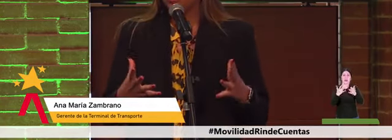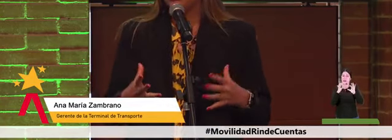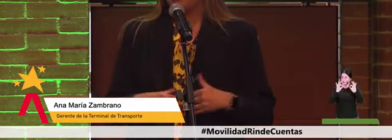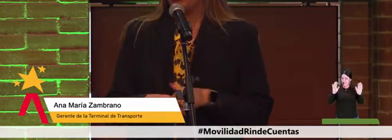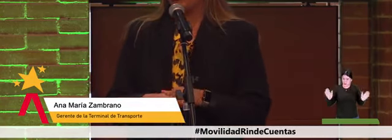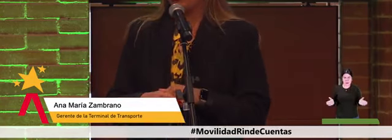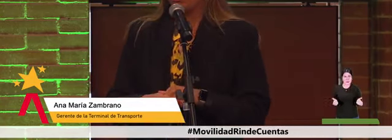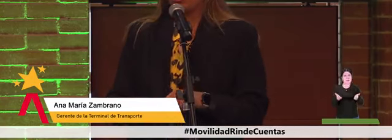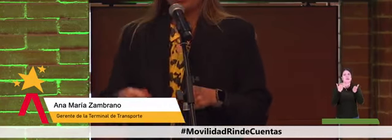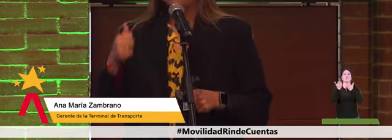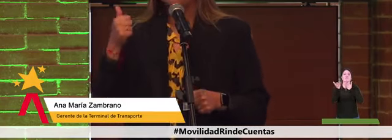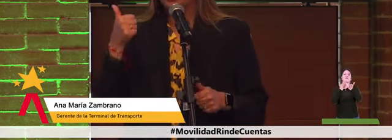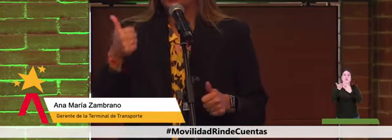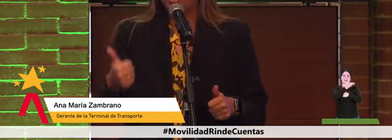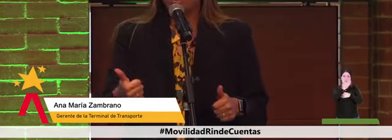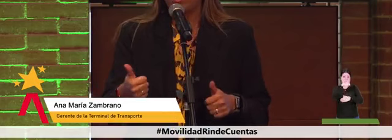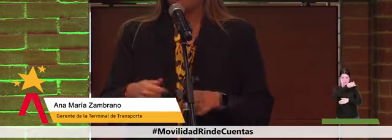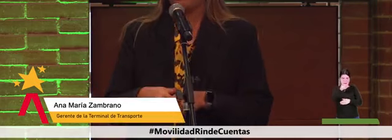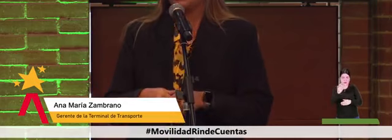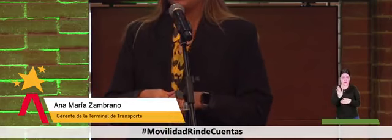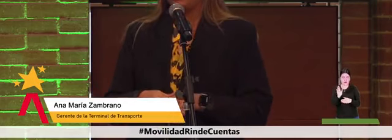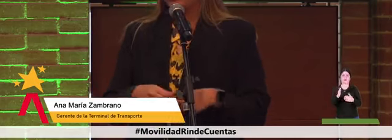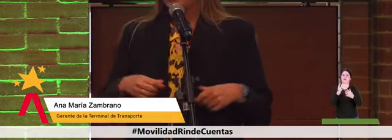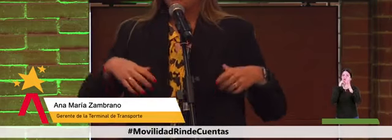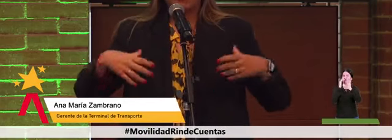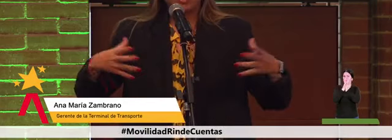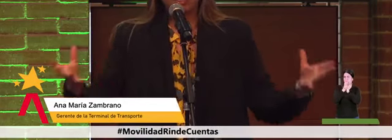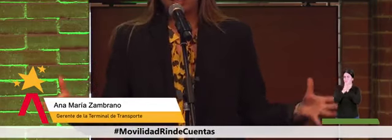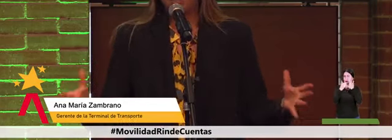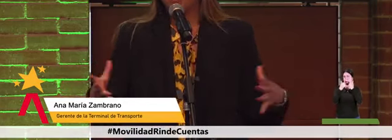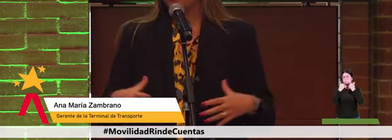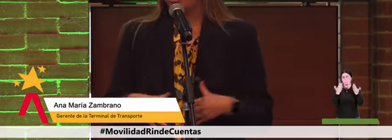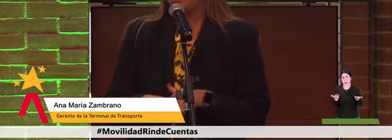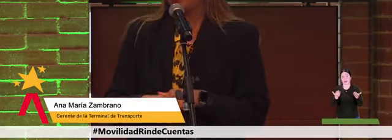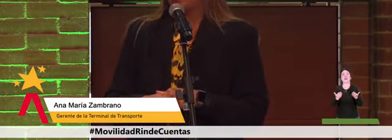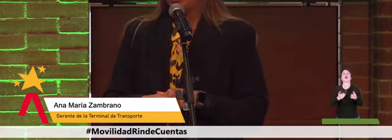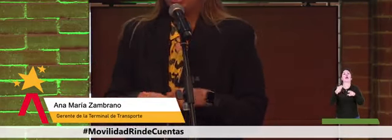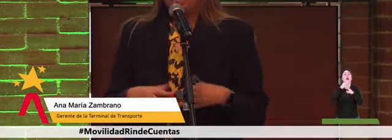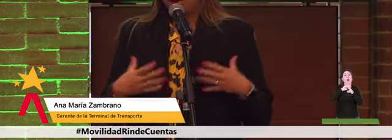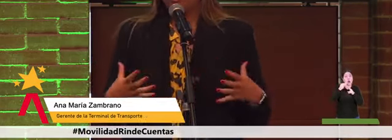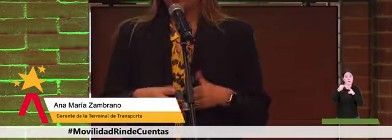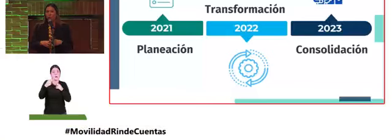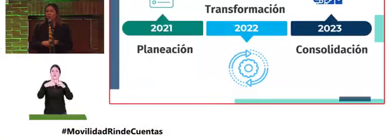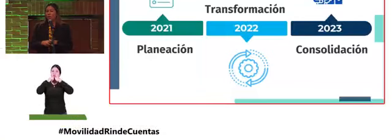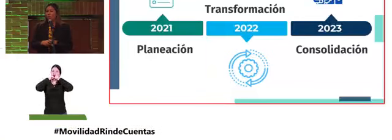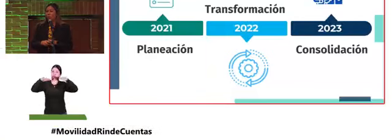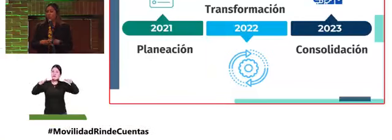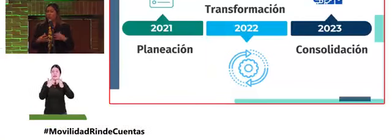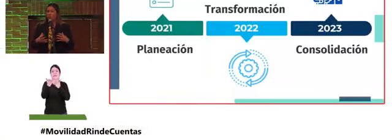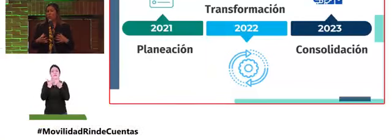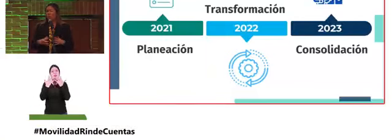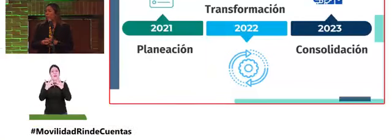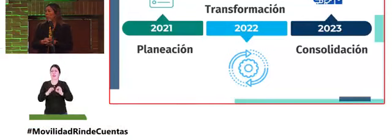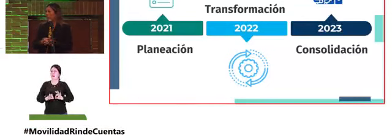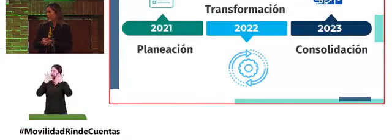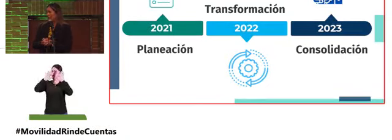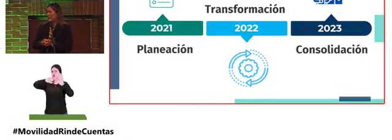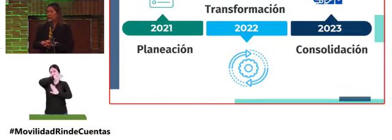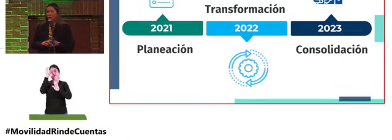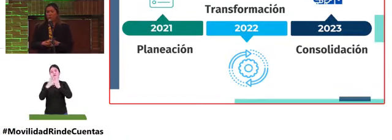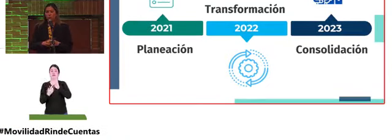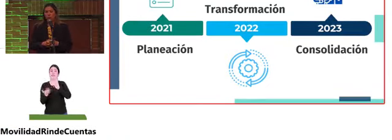del servicio a nuestros usuarios, mejorando la información. Vamos a tener varios servicios que nos consoliden como una infraestructura muy importante